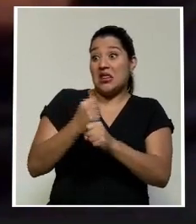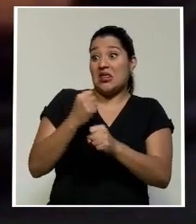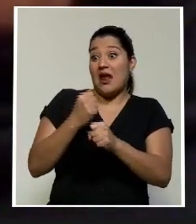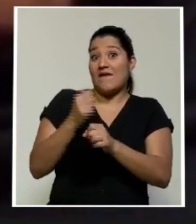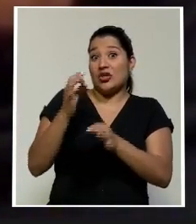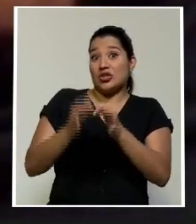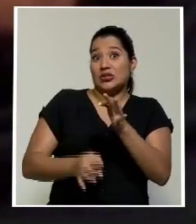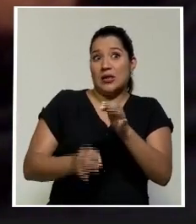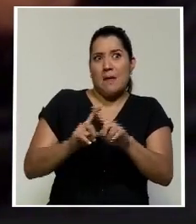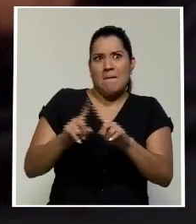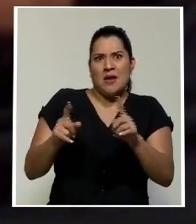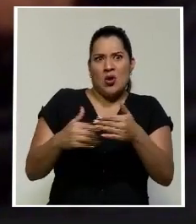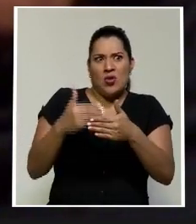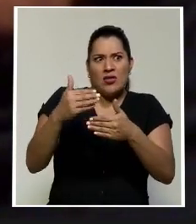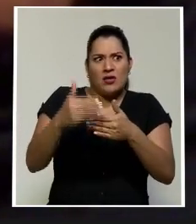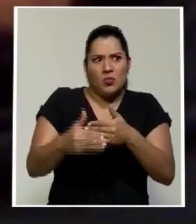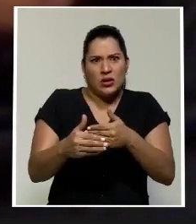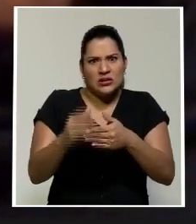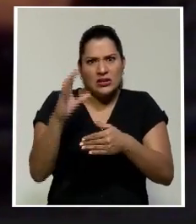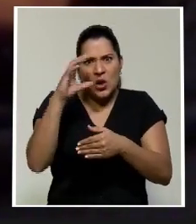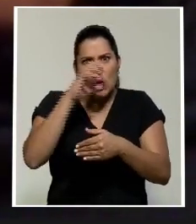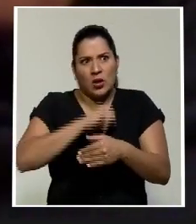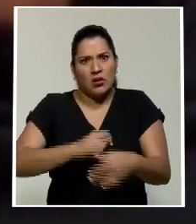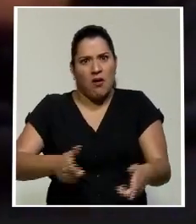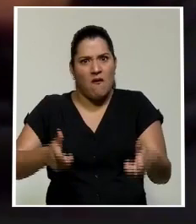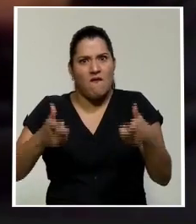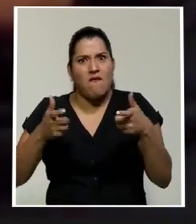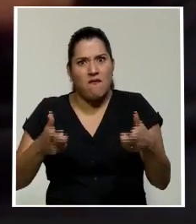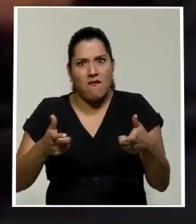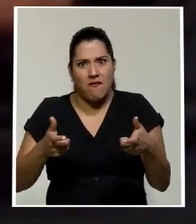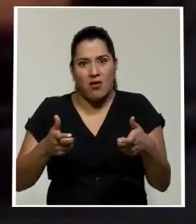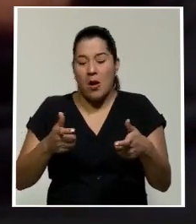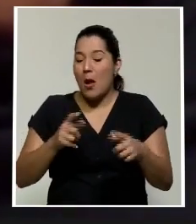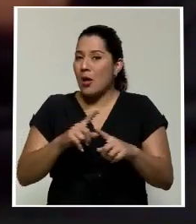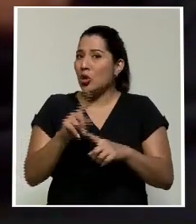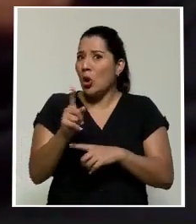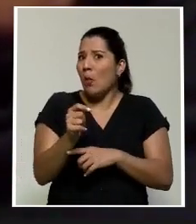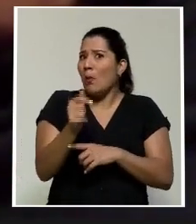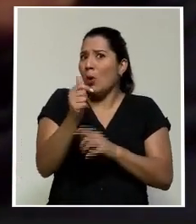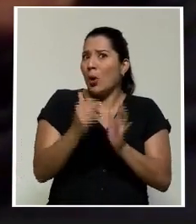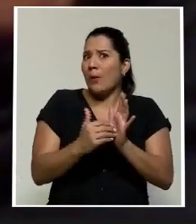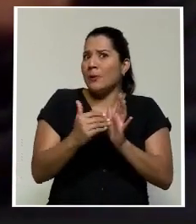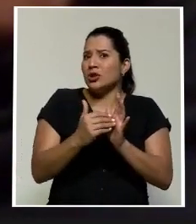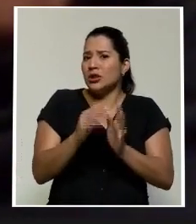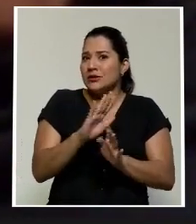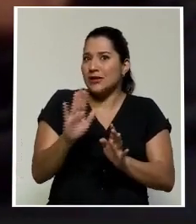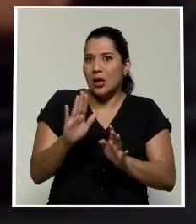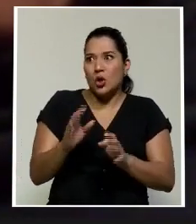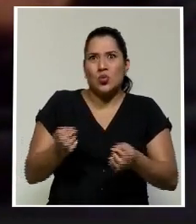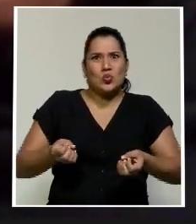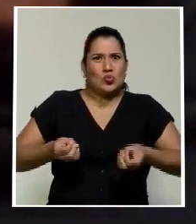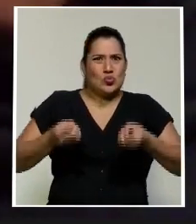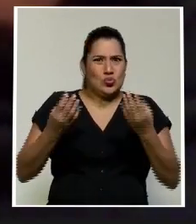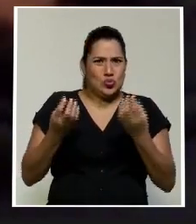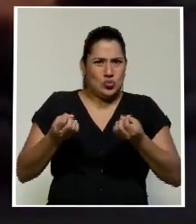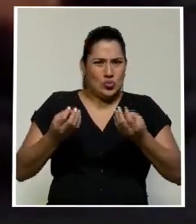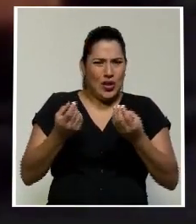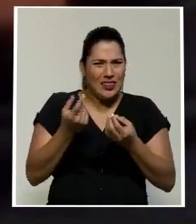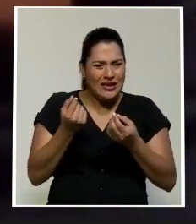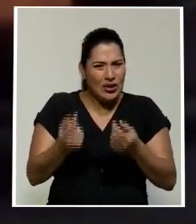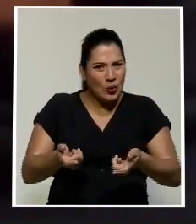manera, no con unos millones de colones o de pesos colombianos, no, con cientos de millones de